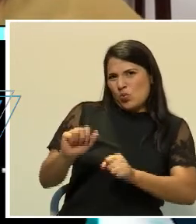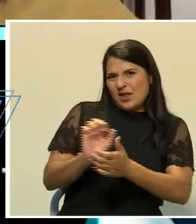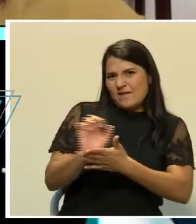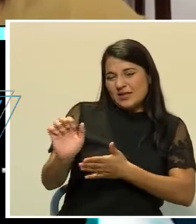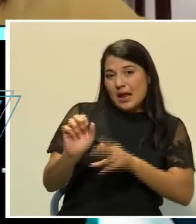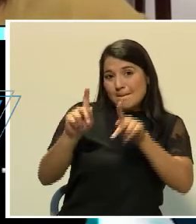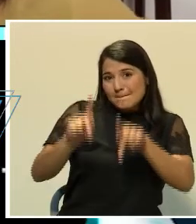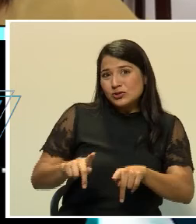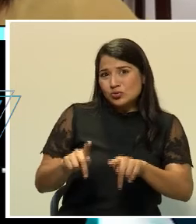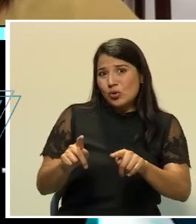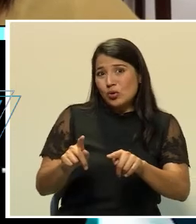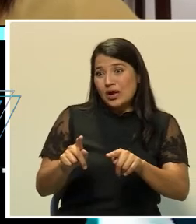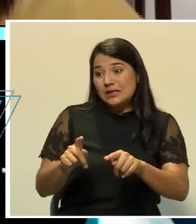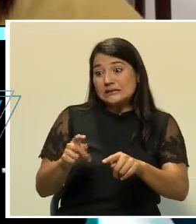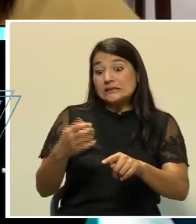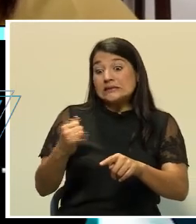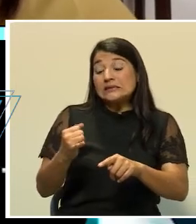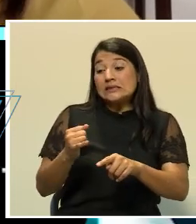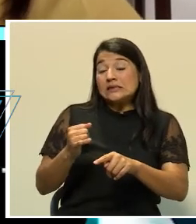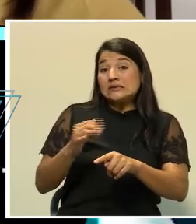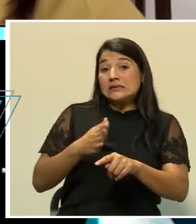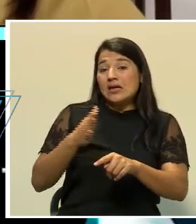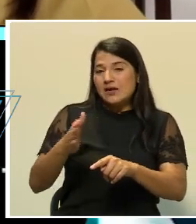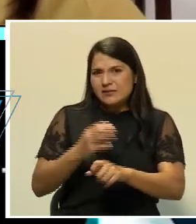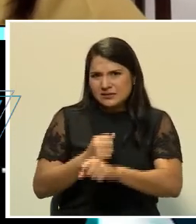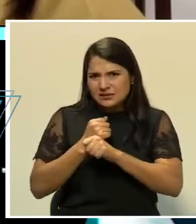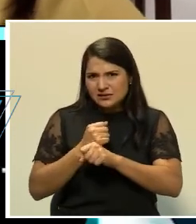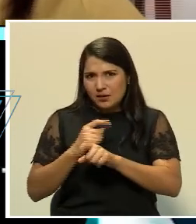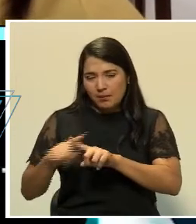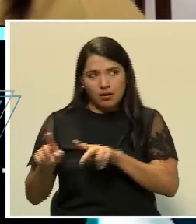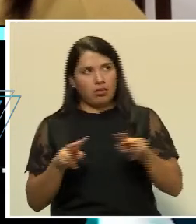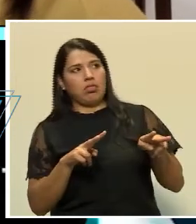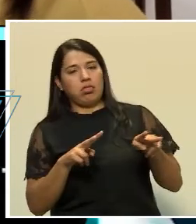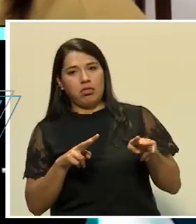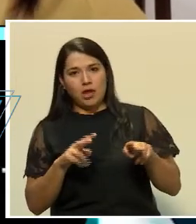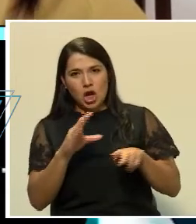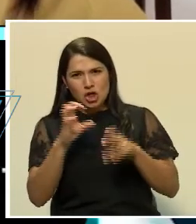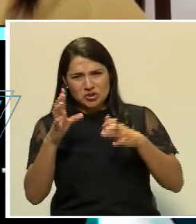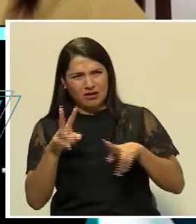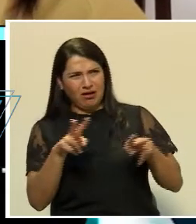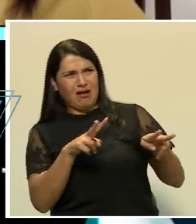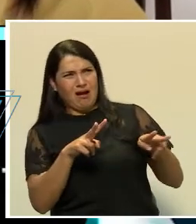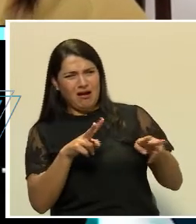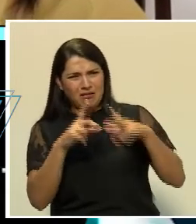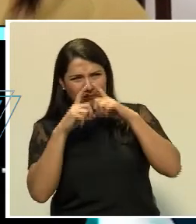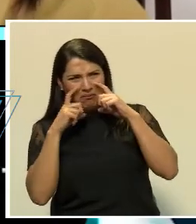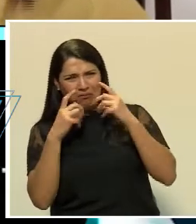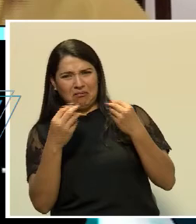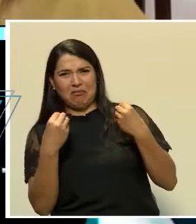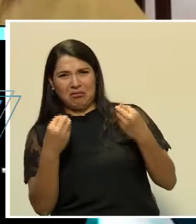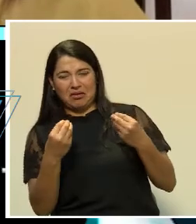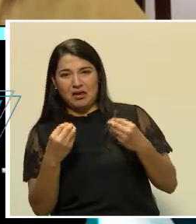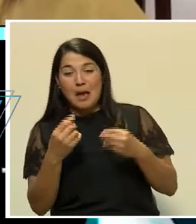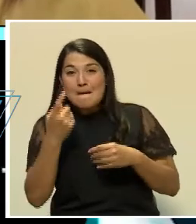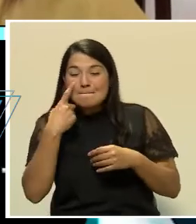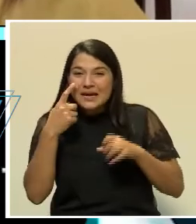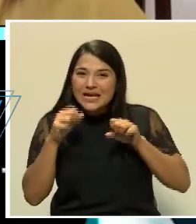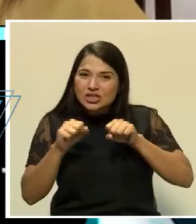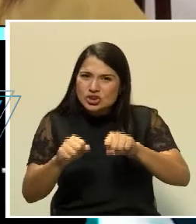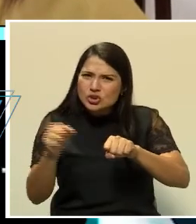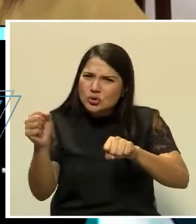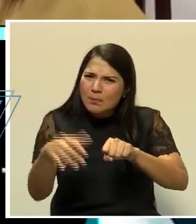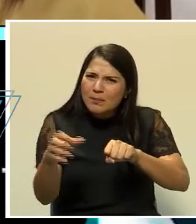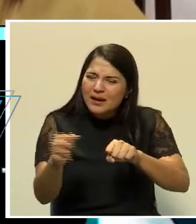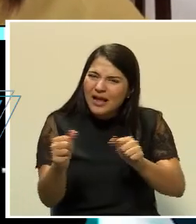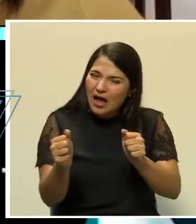que la gente cuando venga sienta seguridad, cosa que fue más bien recibido al revés por la población local, que veían los supermercados